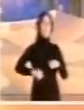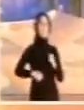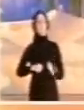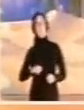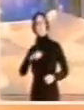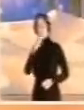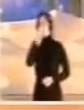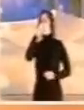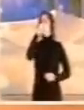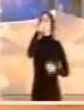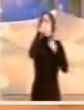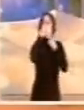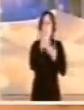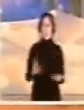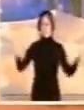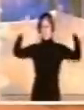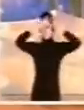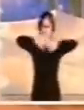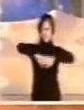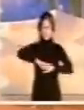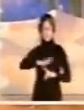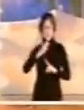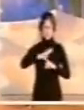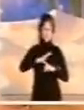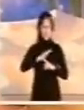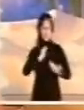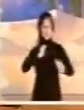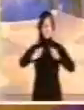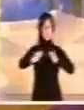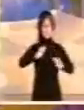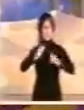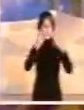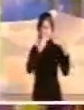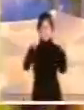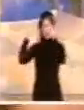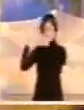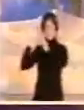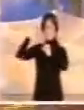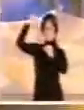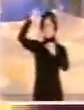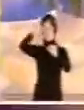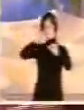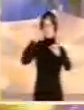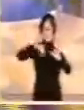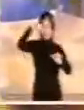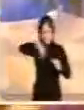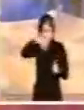carnaval. Muy buenas noches, Parque Santa Catalina. 7 años ya en el carnaval y este